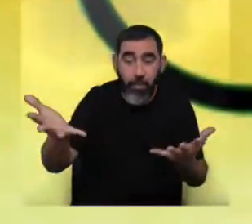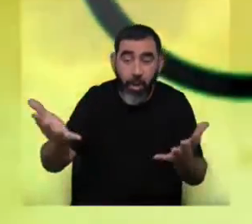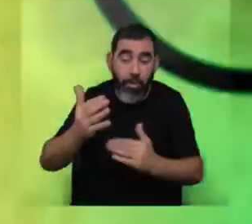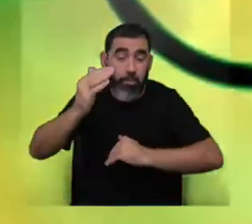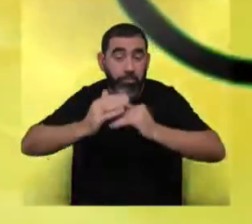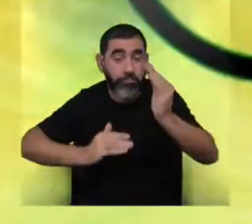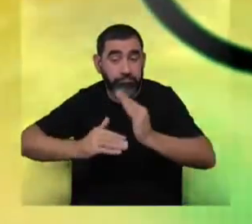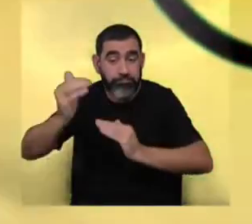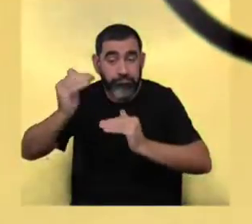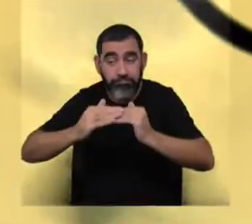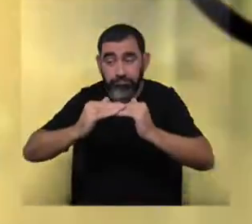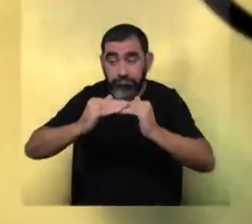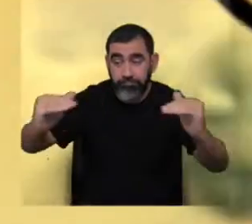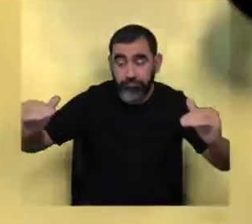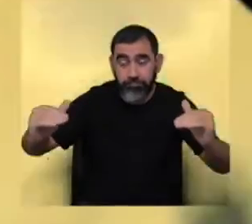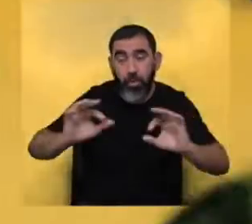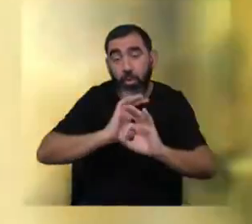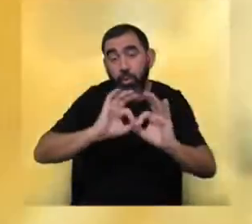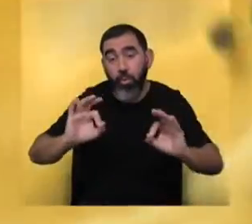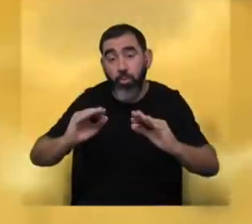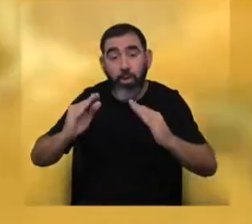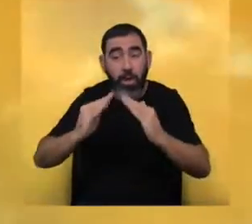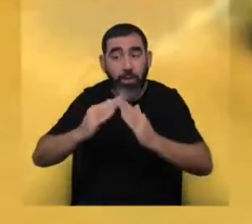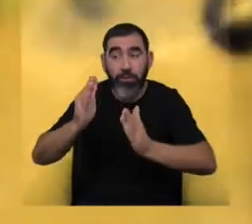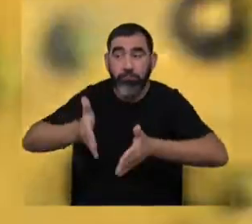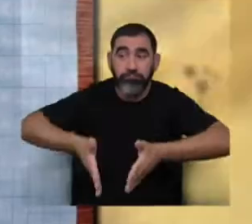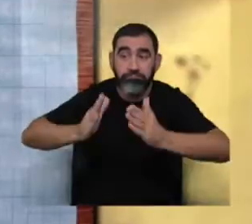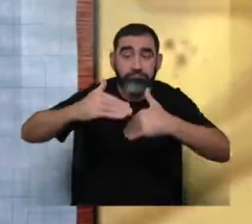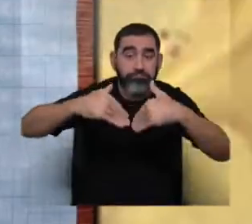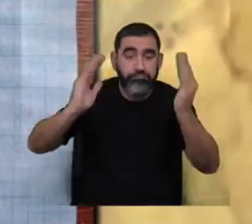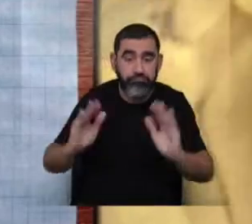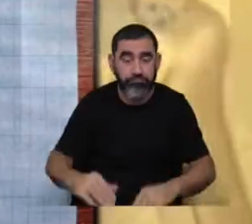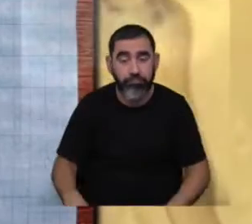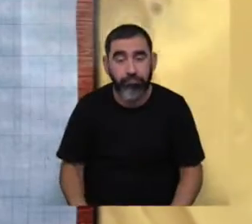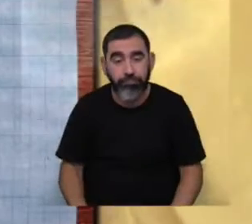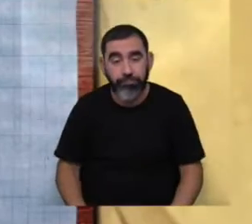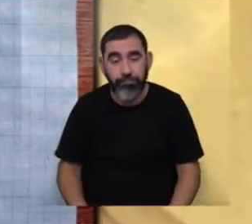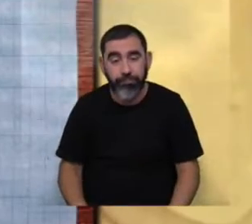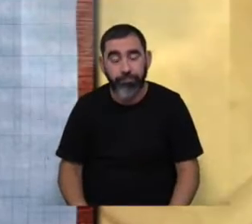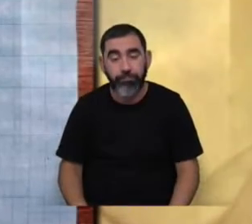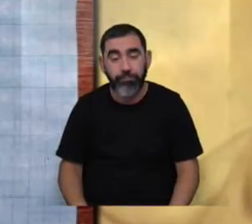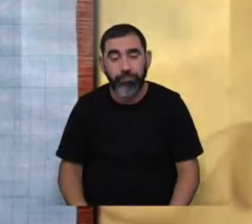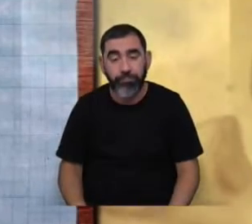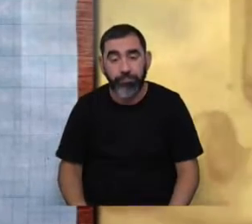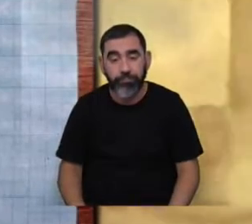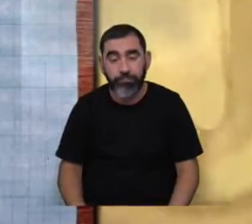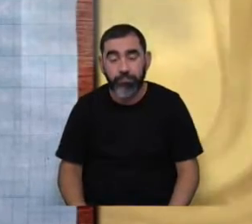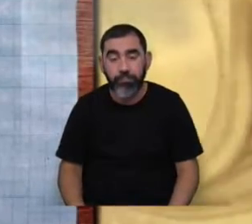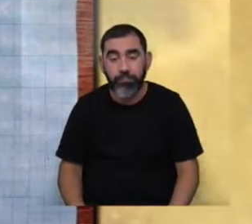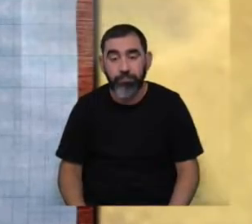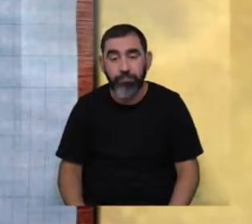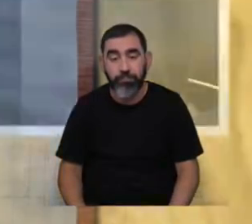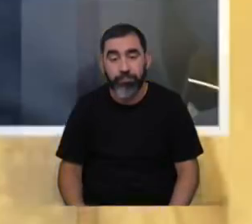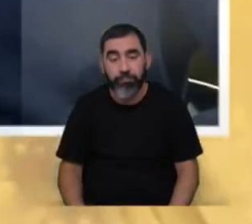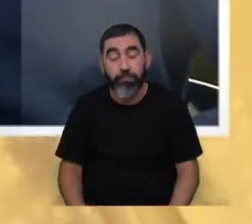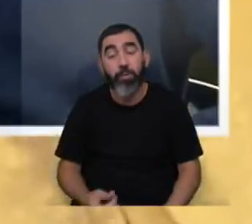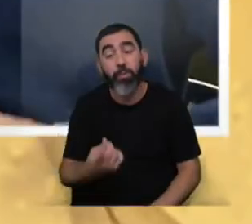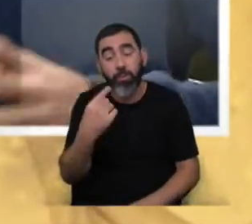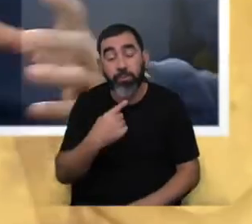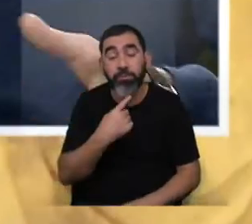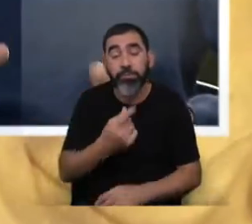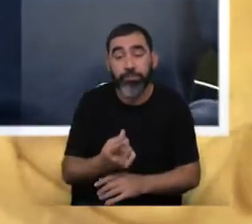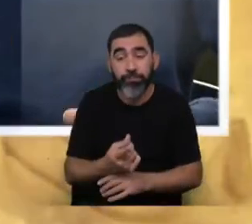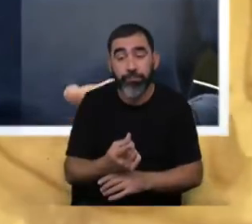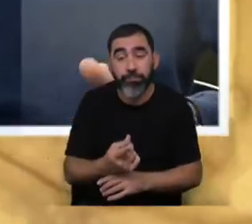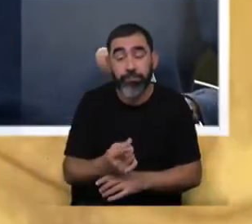o una base de concreto o tal vez hasta una construcción arriba. ¿Les ha pasado, no? Sí, pasa. Para eso sirve,